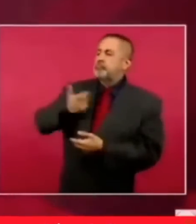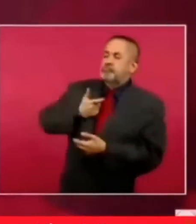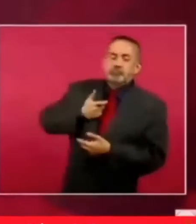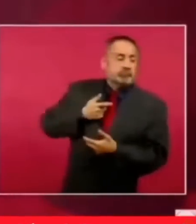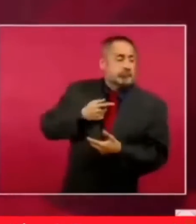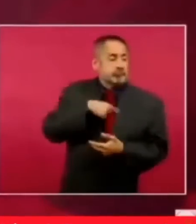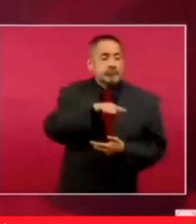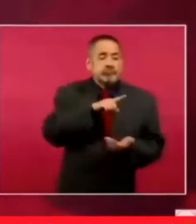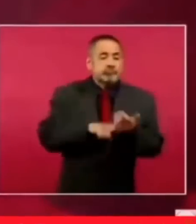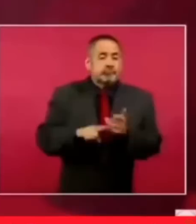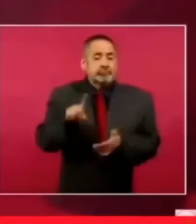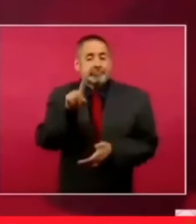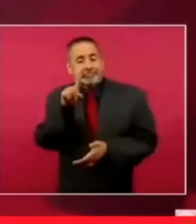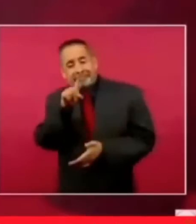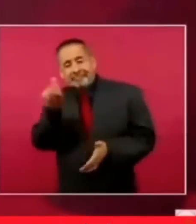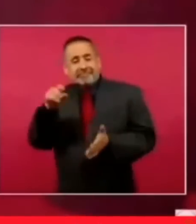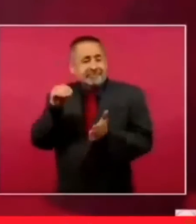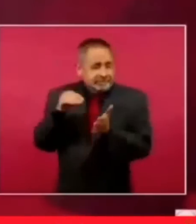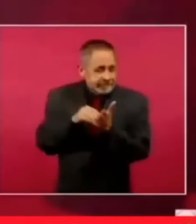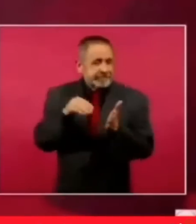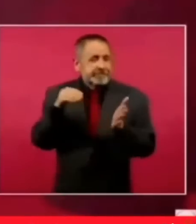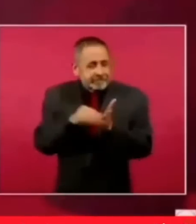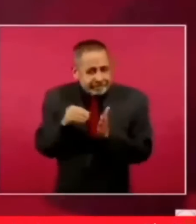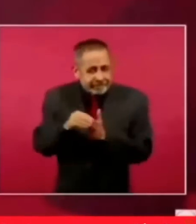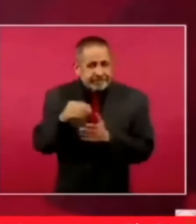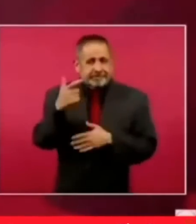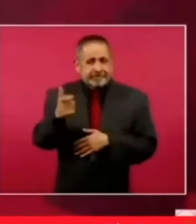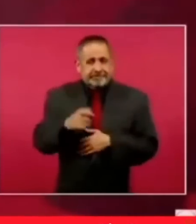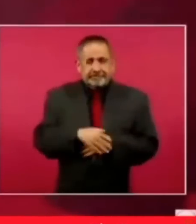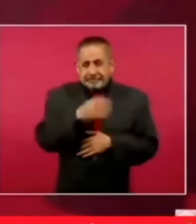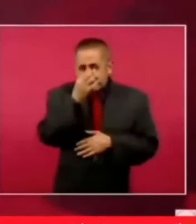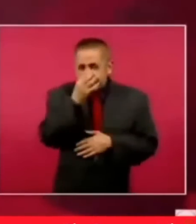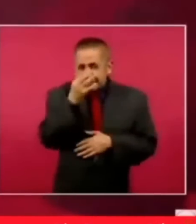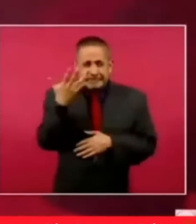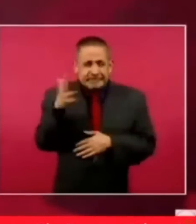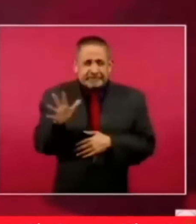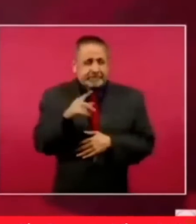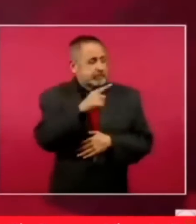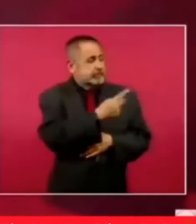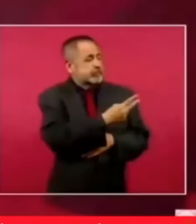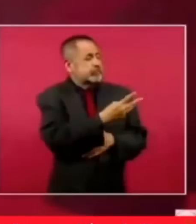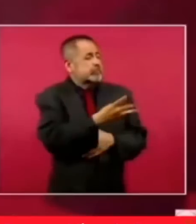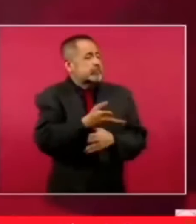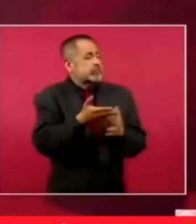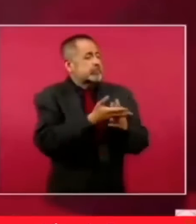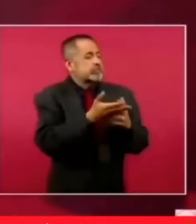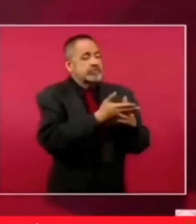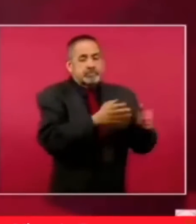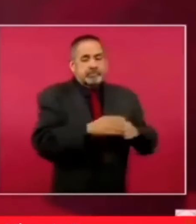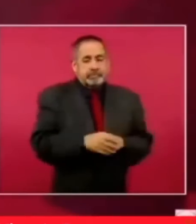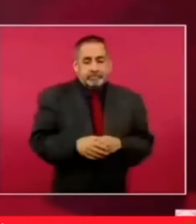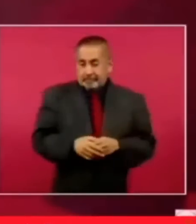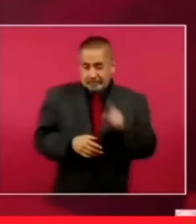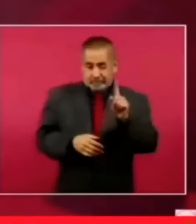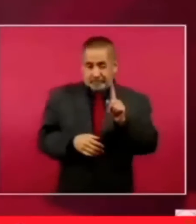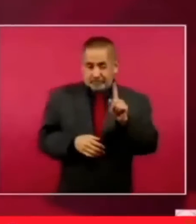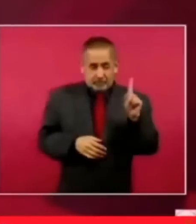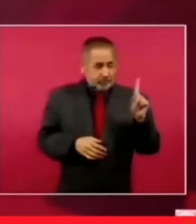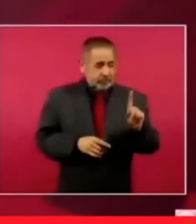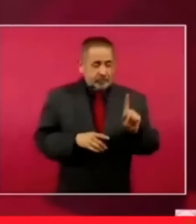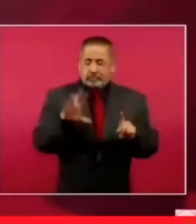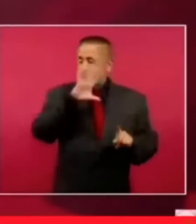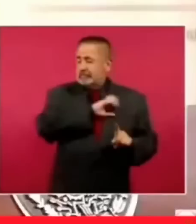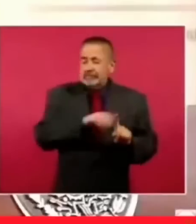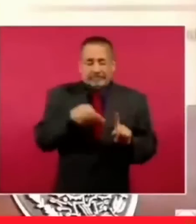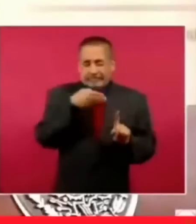100,000 millones de pesos en medicamentos, 10. Y una, que era la